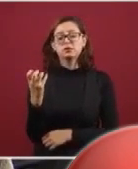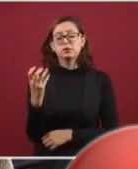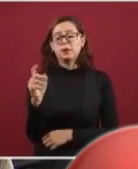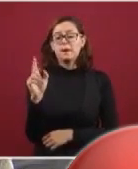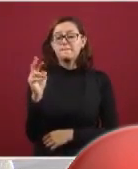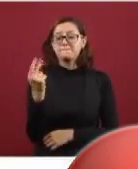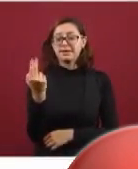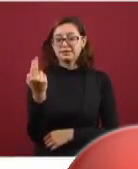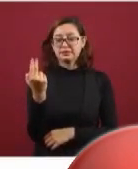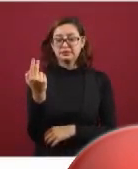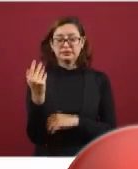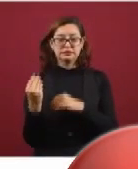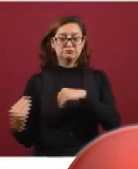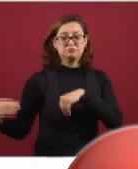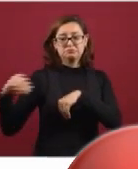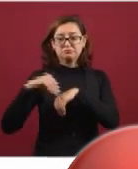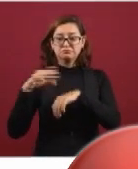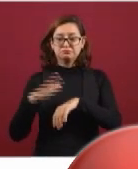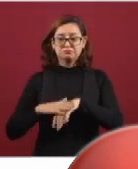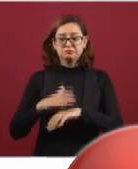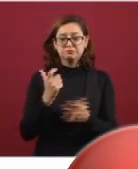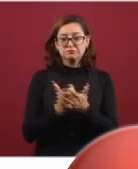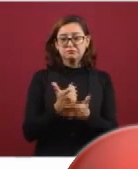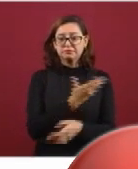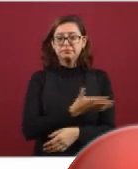4 pesos con 25 centavos de margen, un precio al público de